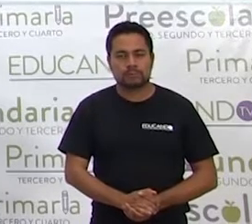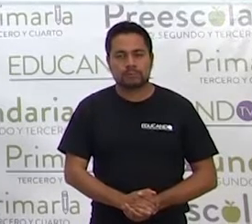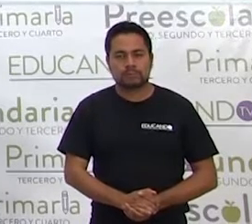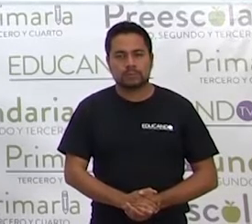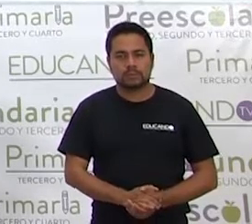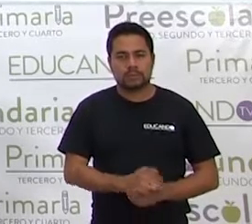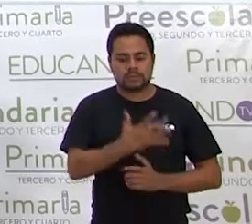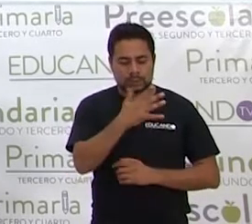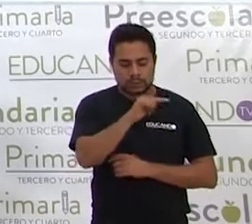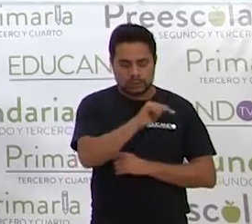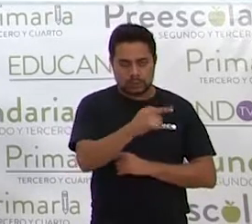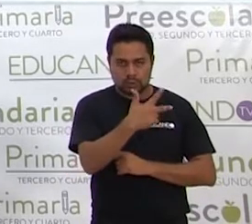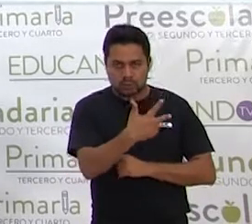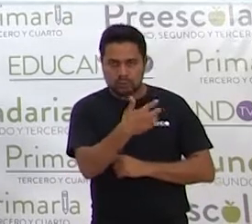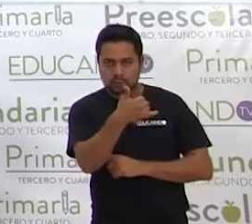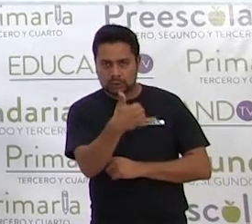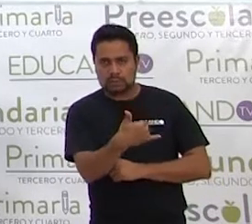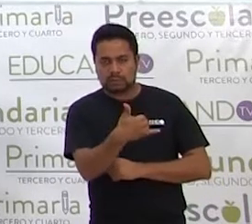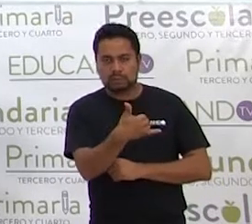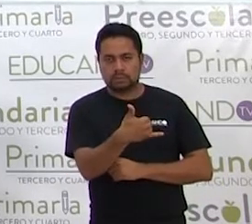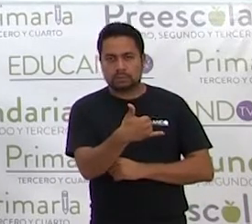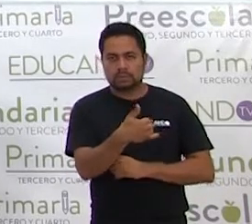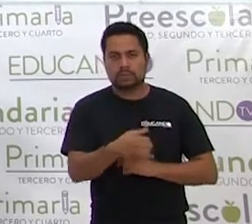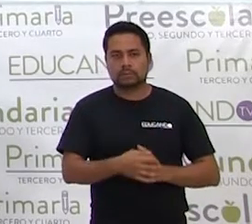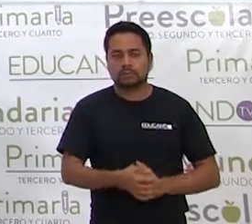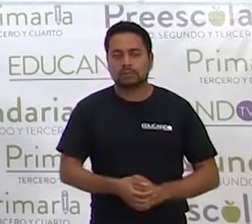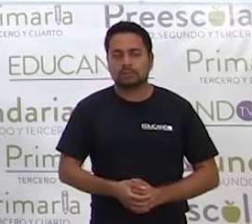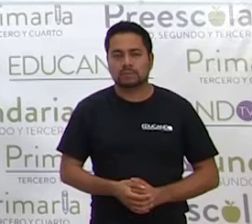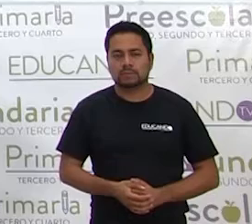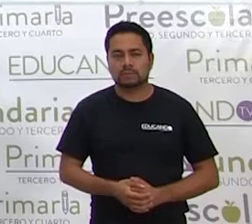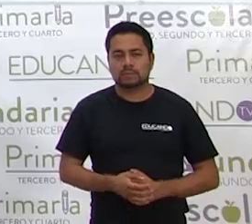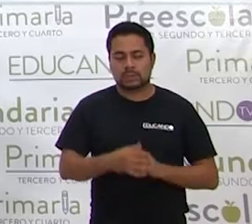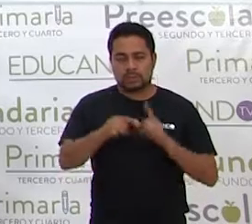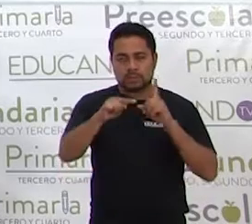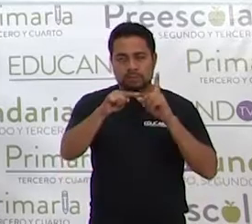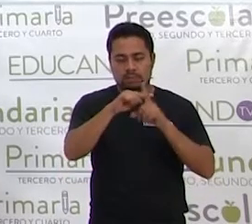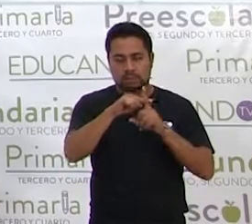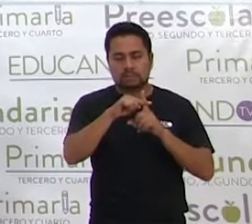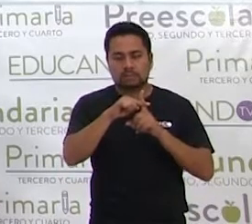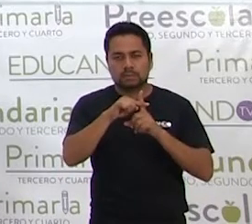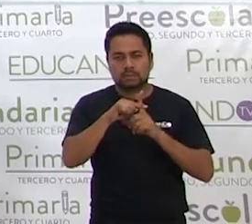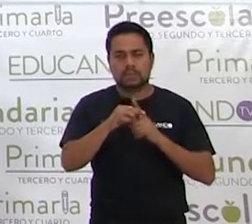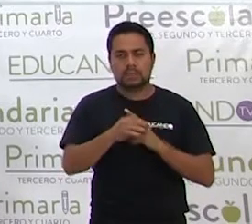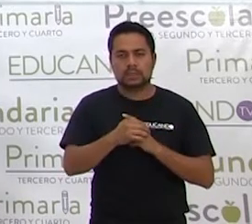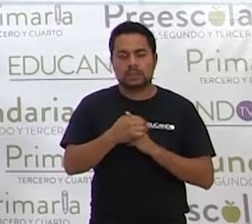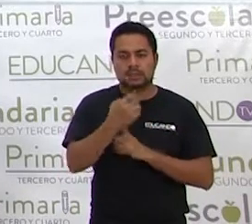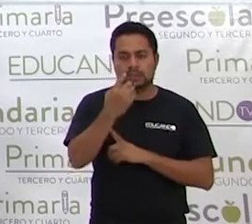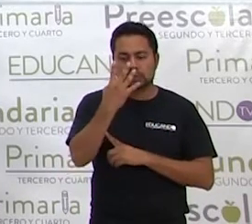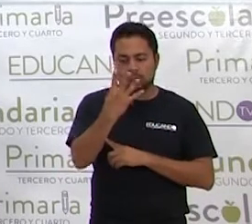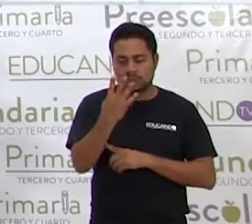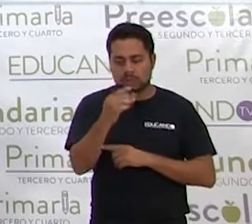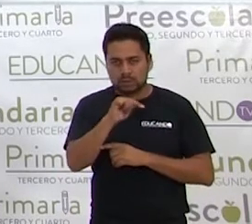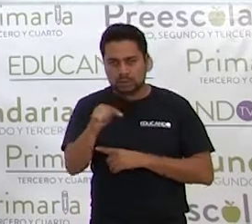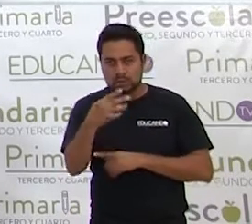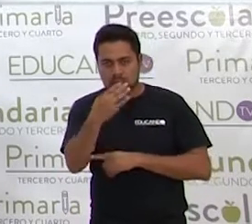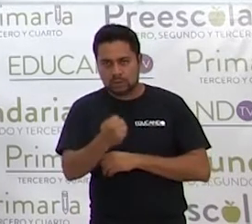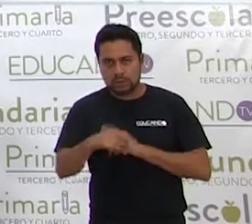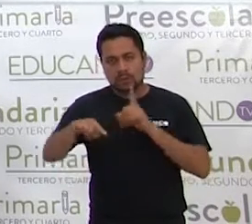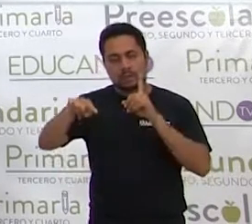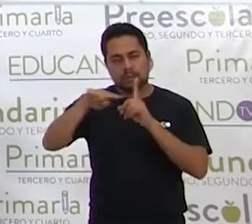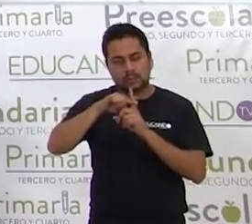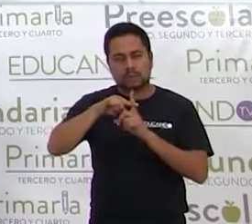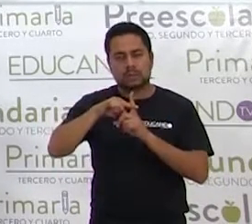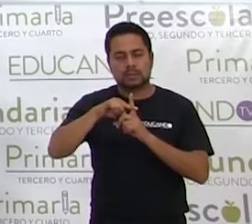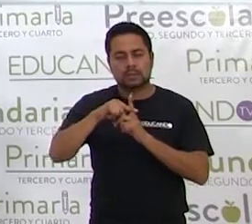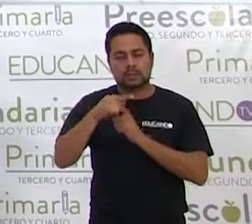cinco octavos de guía más 4 novenos más